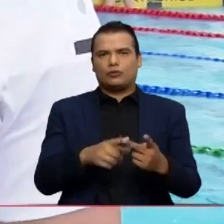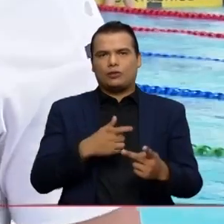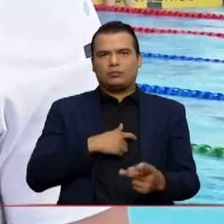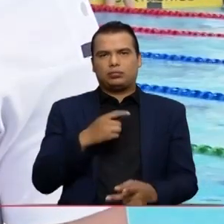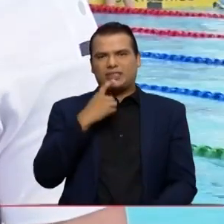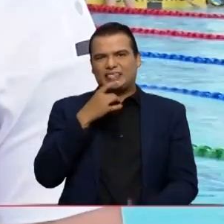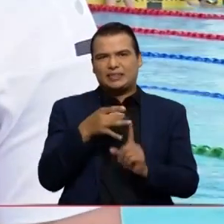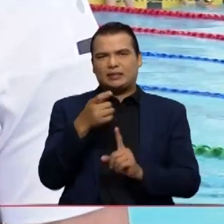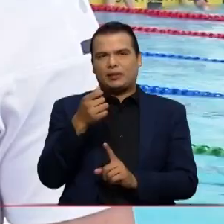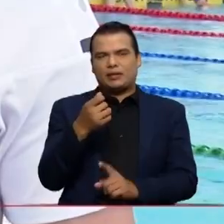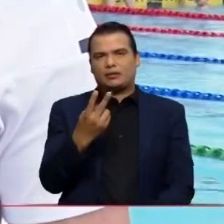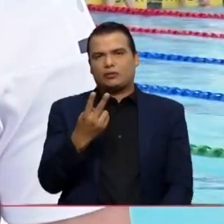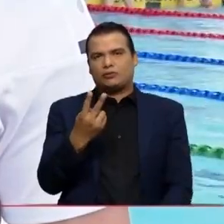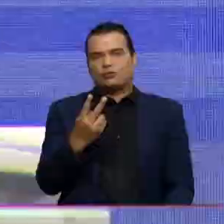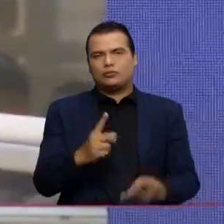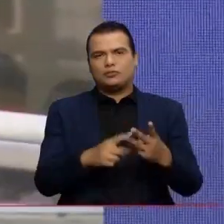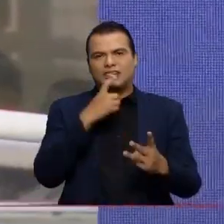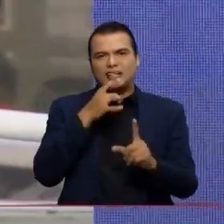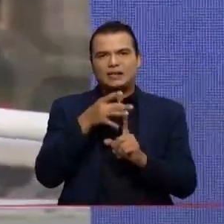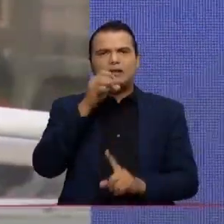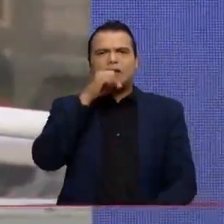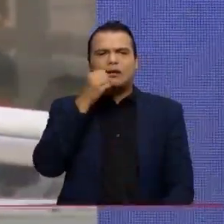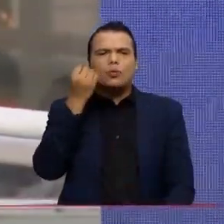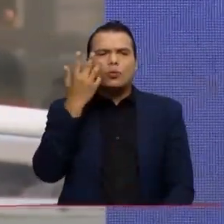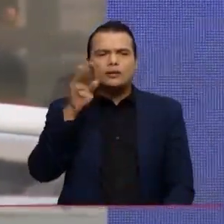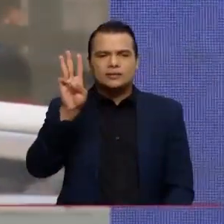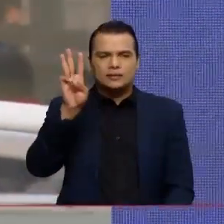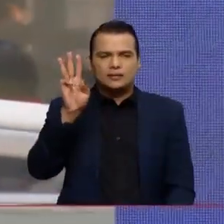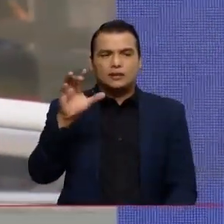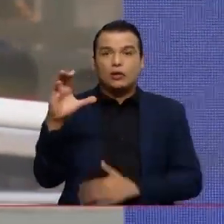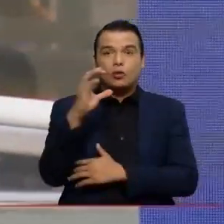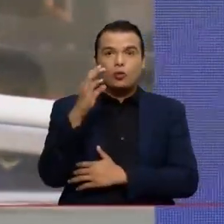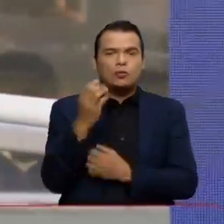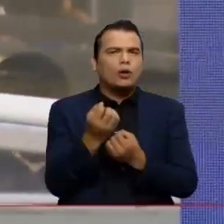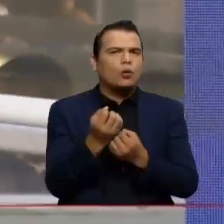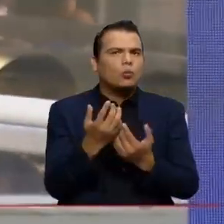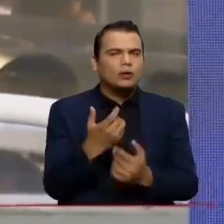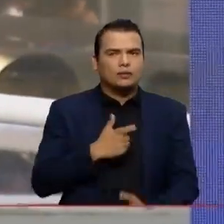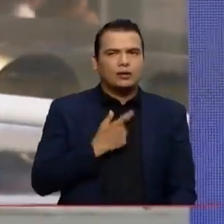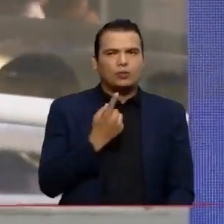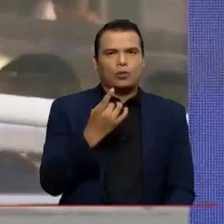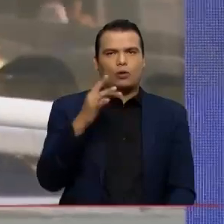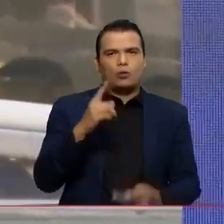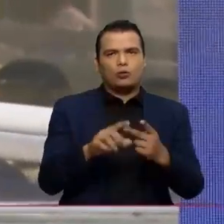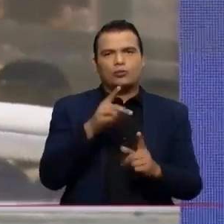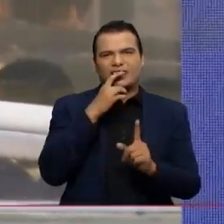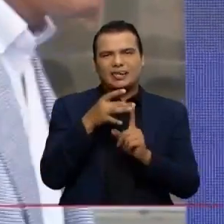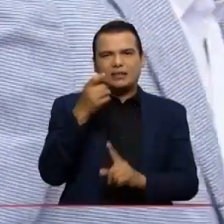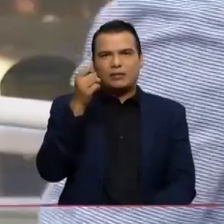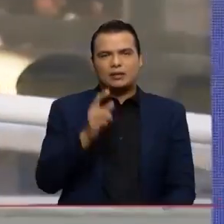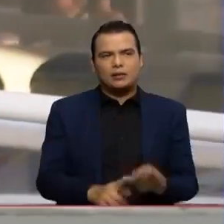y 3 de bronce hasta el momento. La selección Colombia acumula hasta el momento 1 metal dorado, 2 de plata y 1